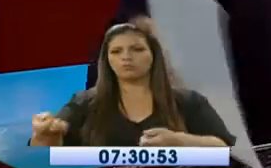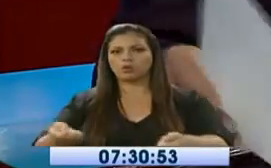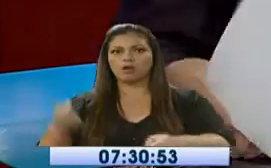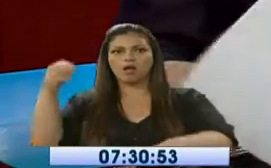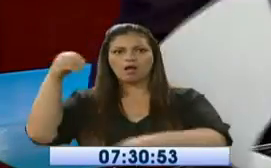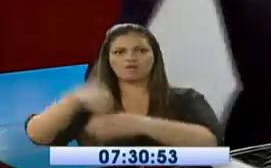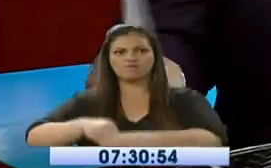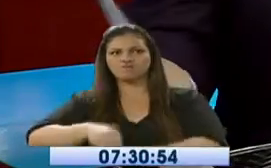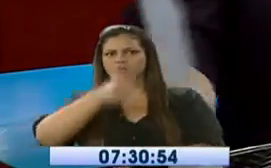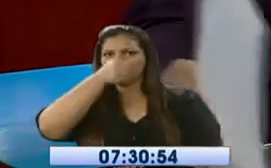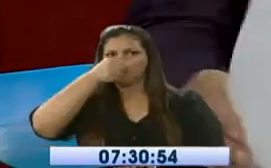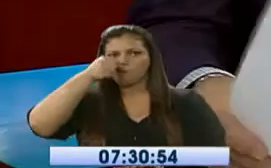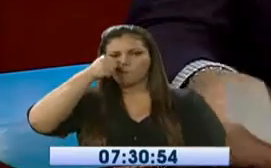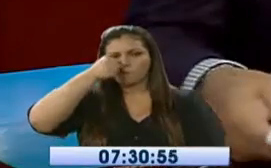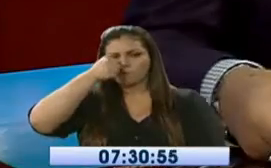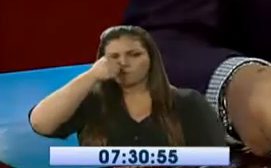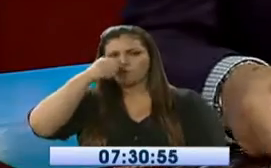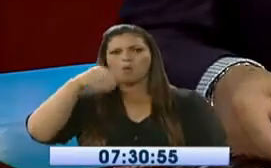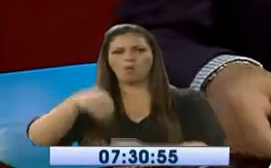Guayaquil. Veamos.